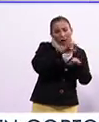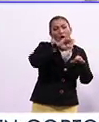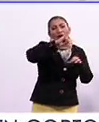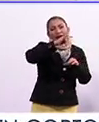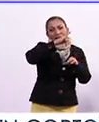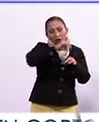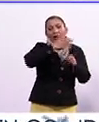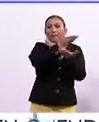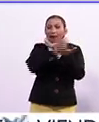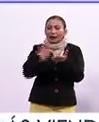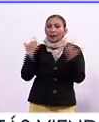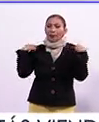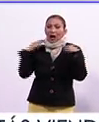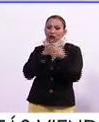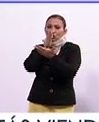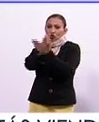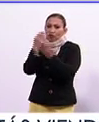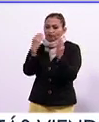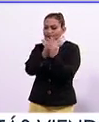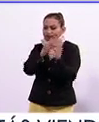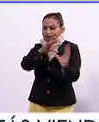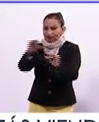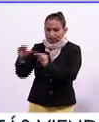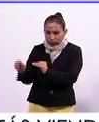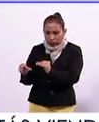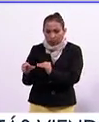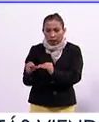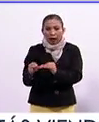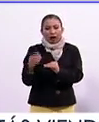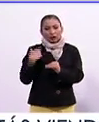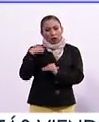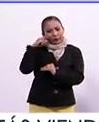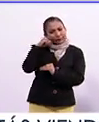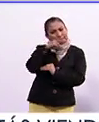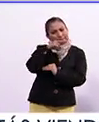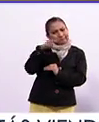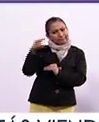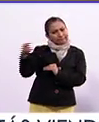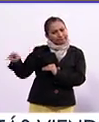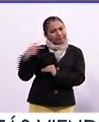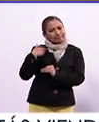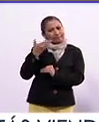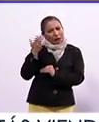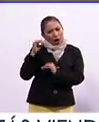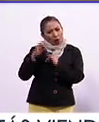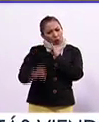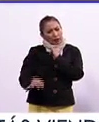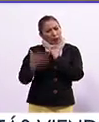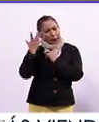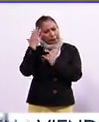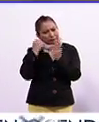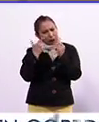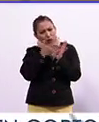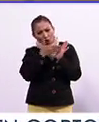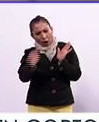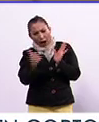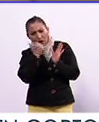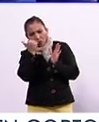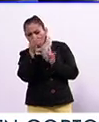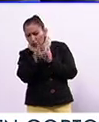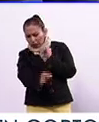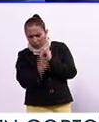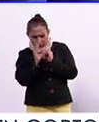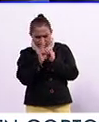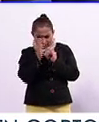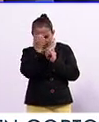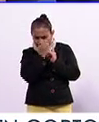docencia. Bueno, me doy cuenta de la preparación que estamos teniendo ya al final de nuestros alumnos, porque los